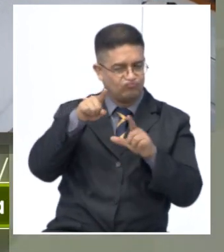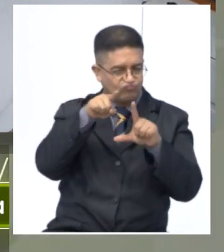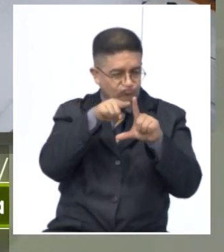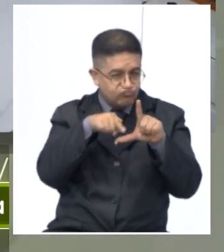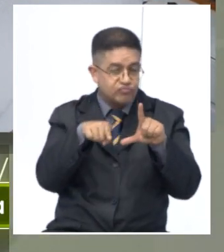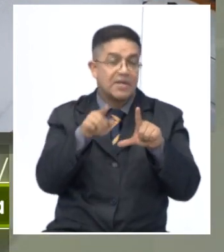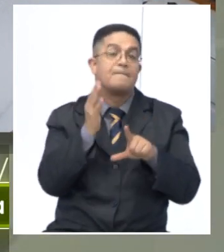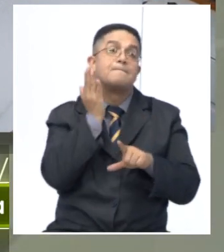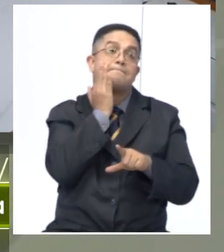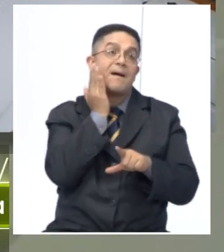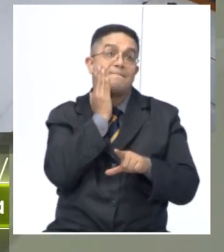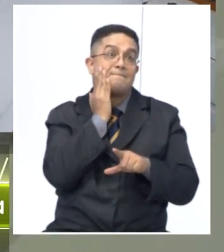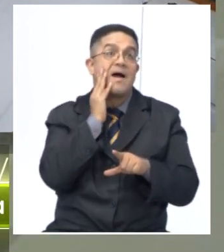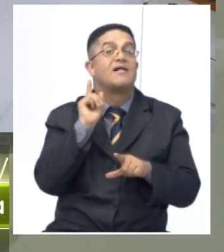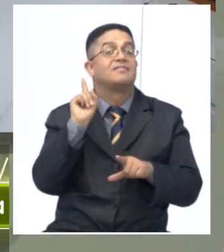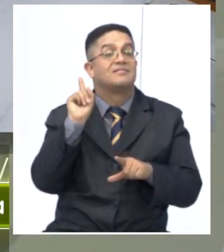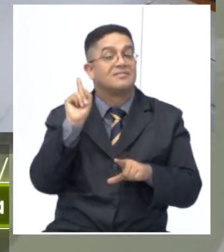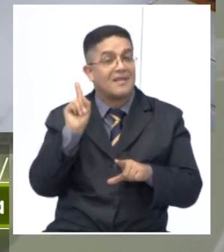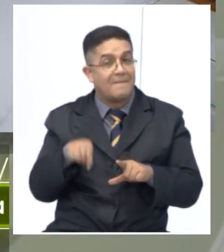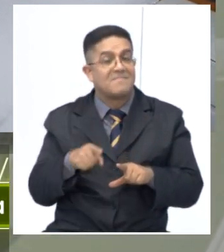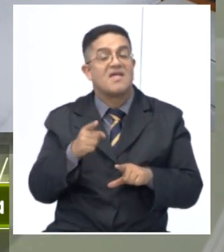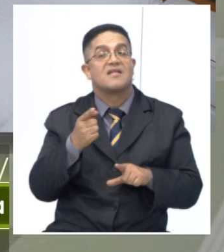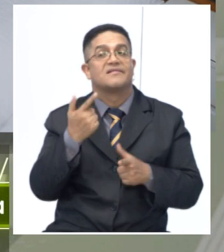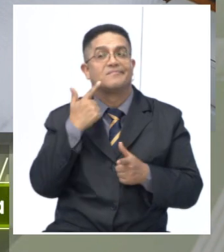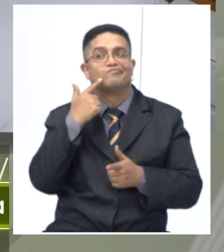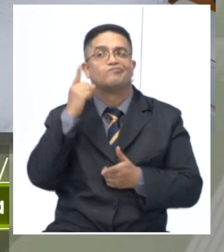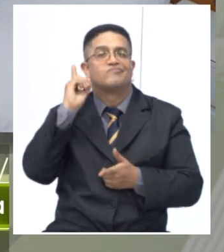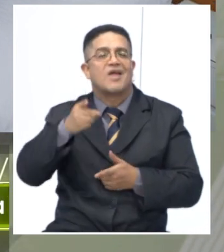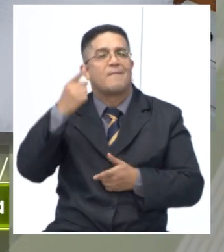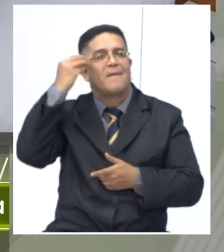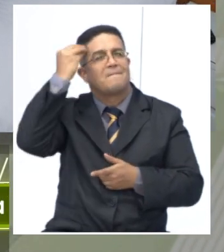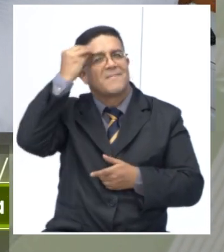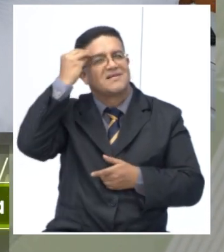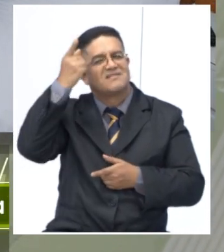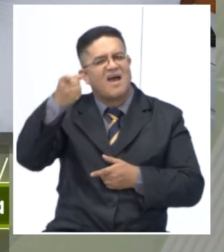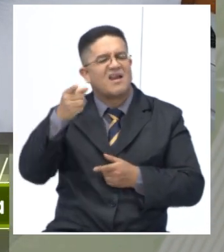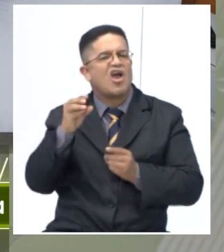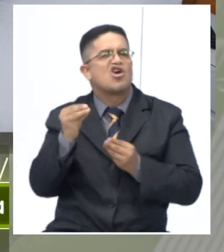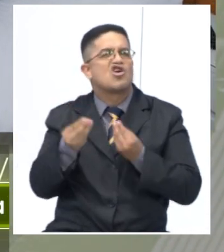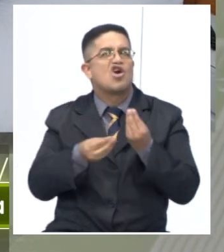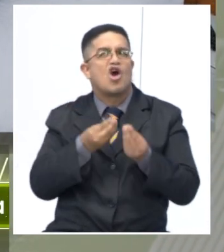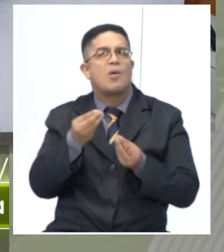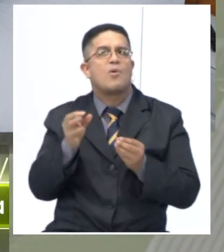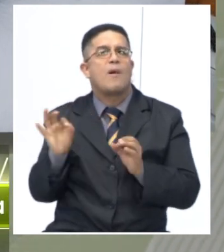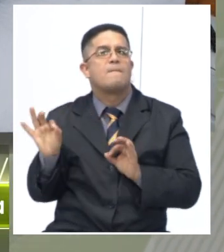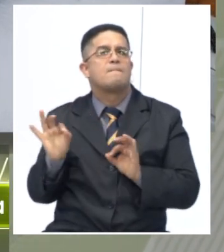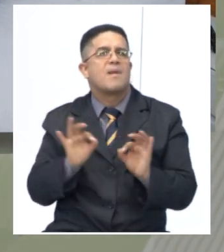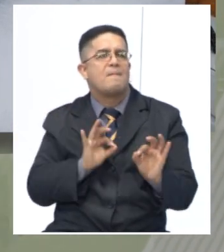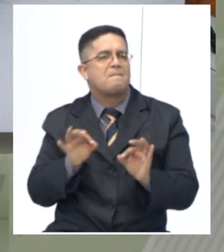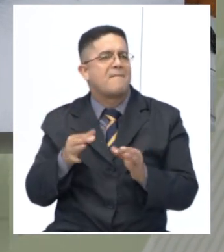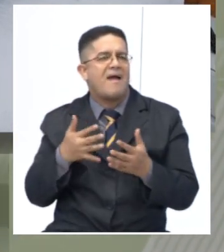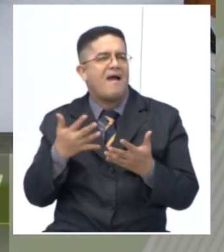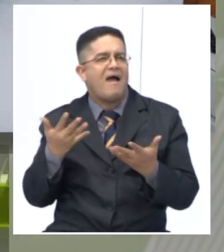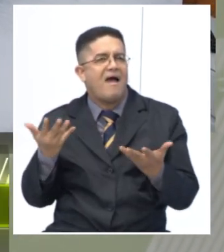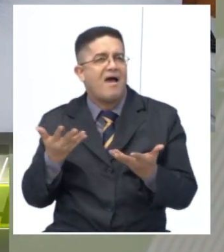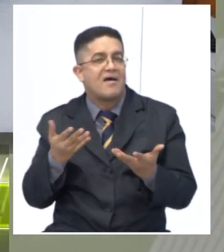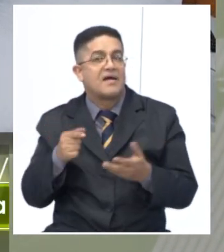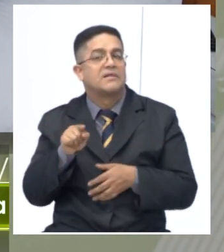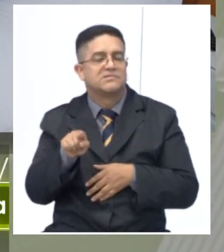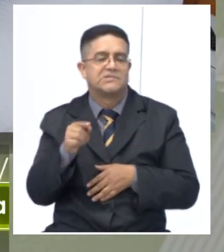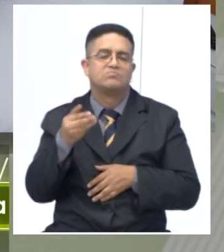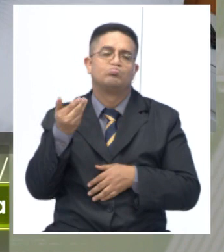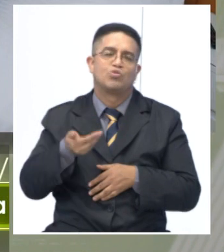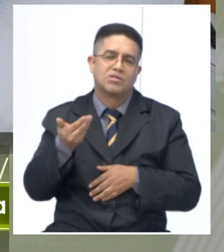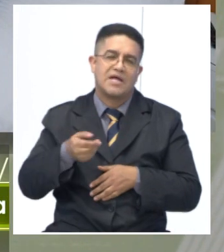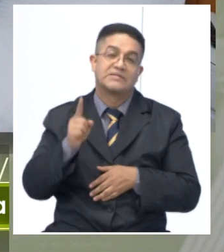madre también hay que pensar en la parte psicológica de la madre, cómo me preparo para este camino maravilloso. Eso es importante.